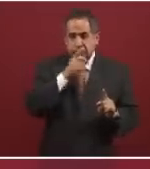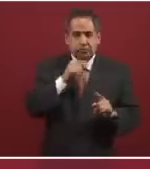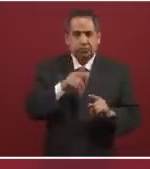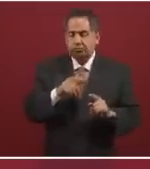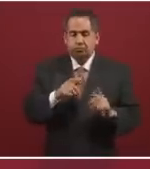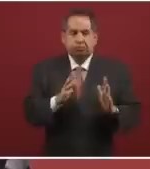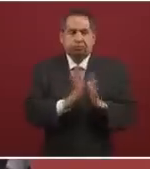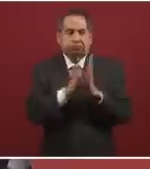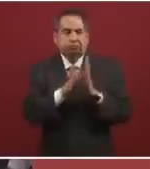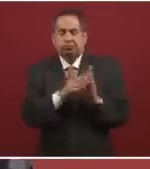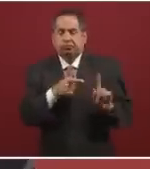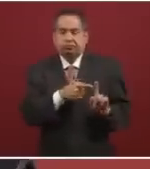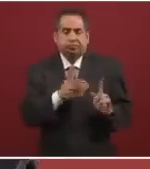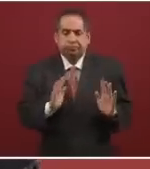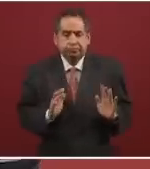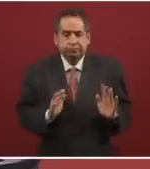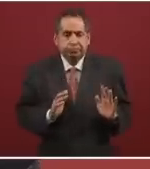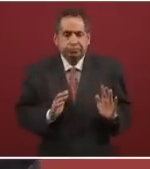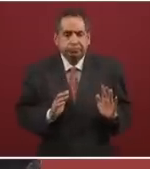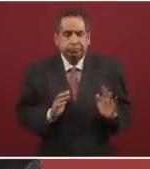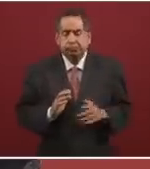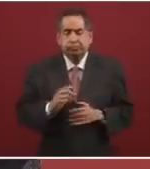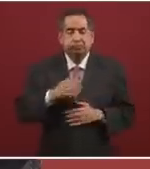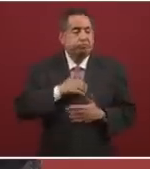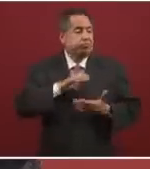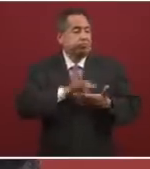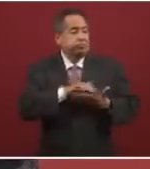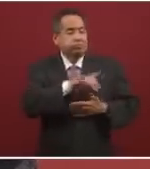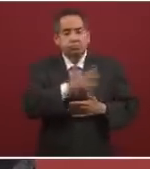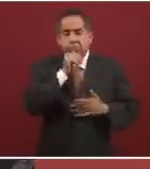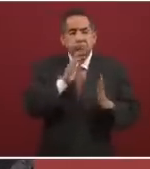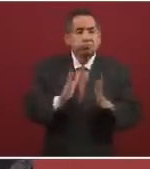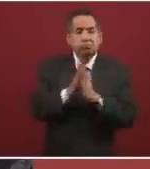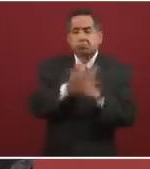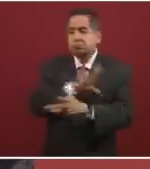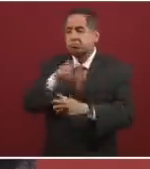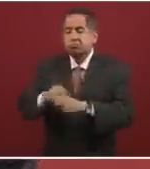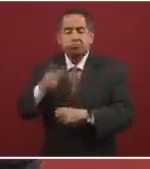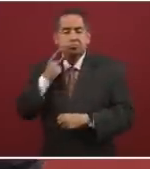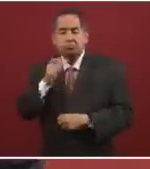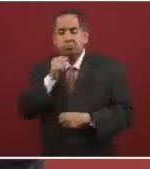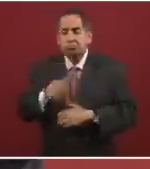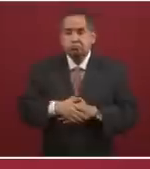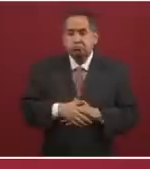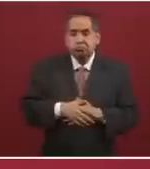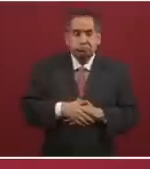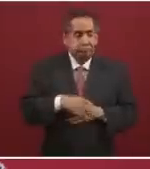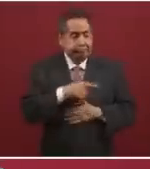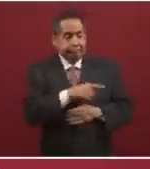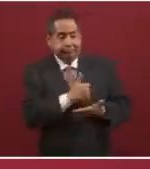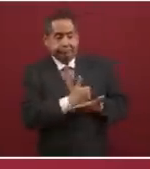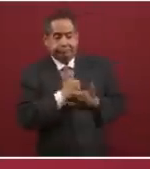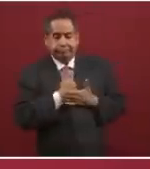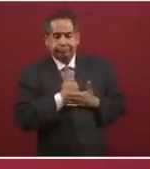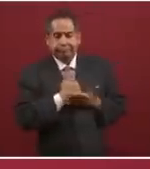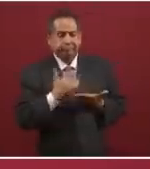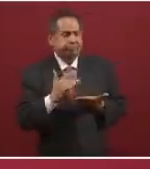participa en política, me ayuda en